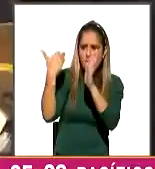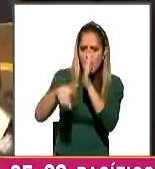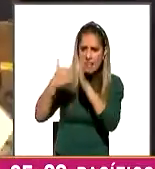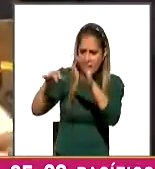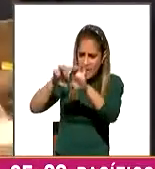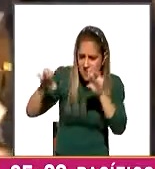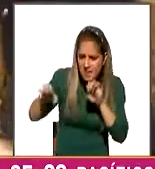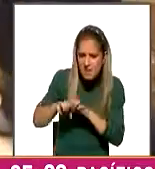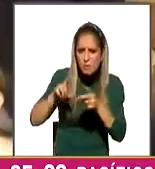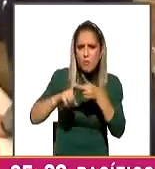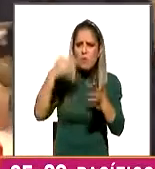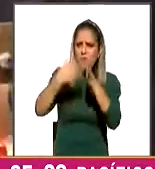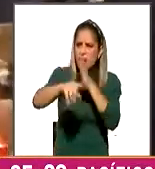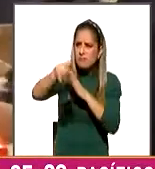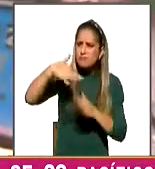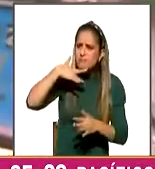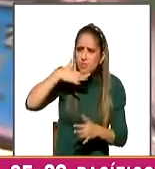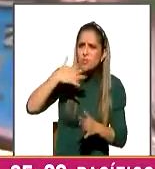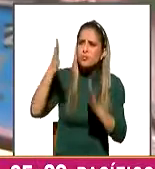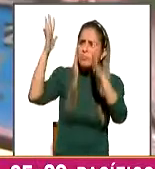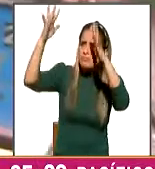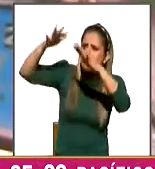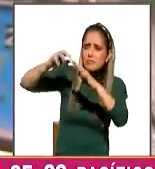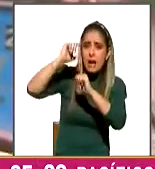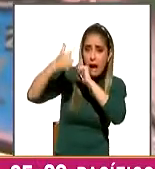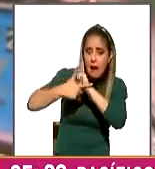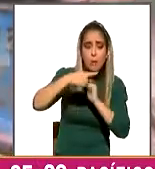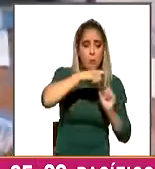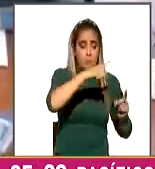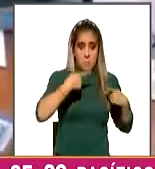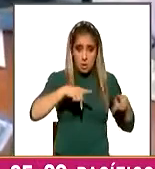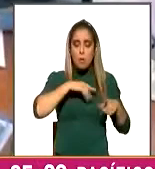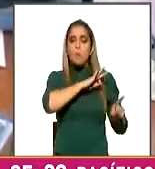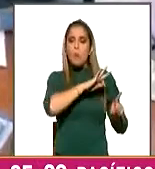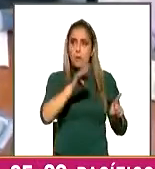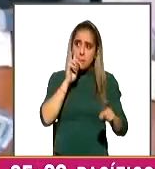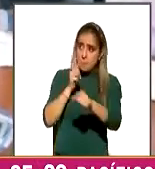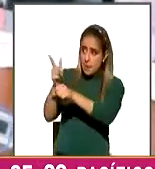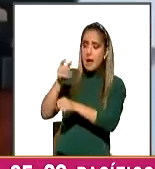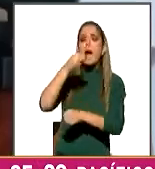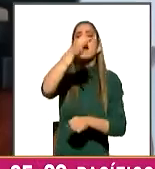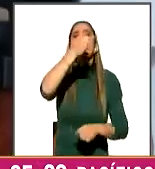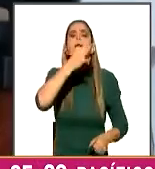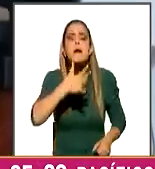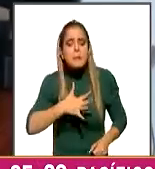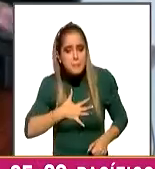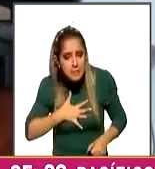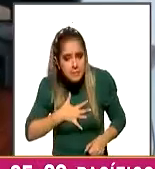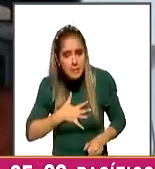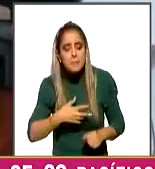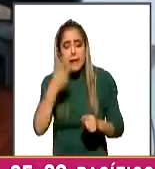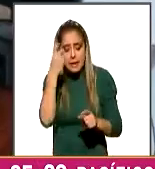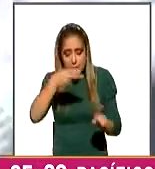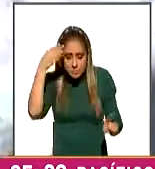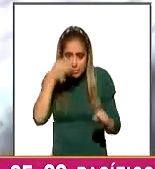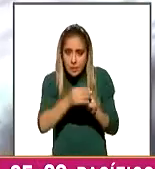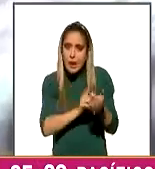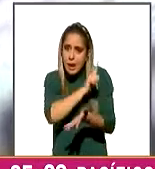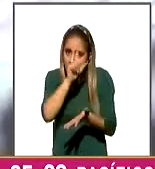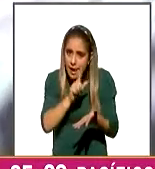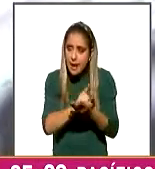vamos a tolerar por ninguna instancia, en ningún tipo de nivel, que haya corrupción. Y si hay corrupción, pues pedirle a nuestros